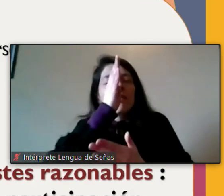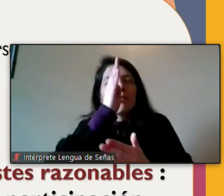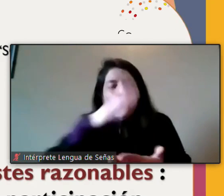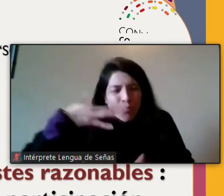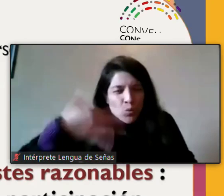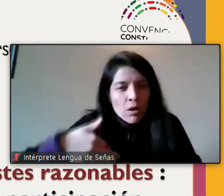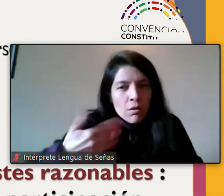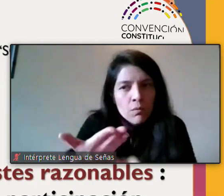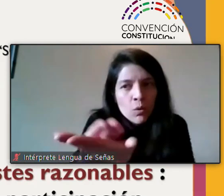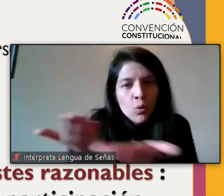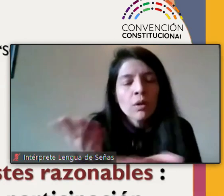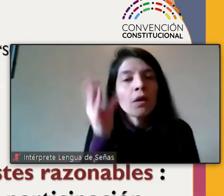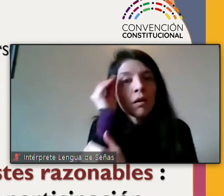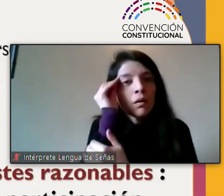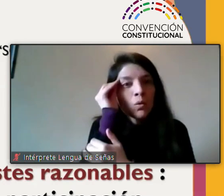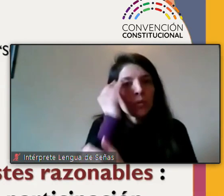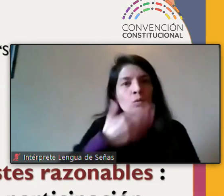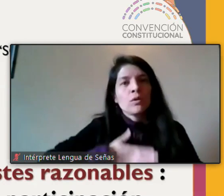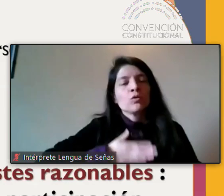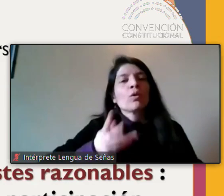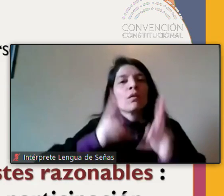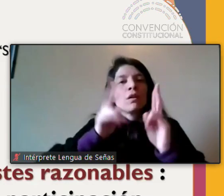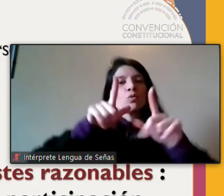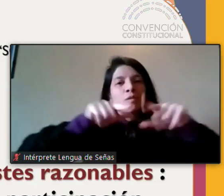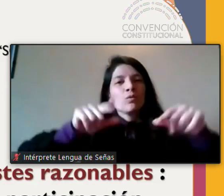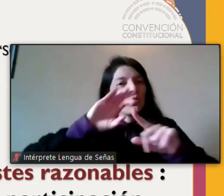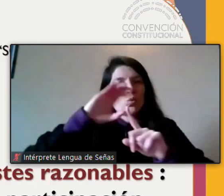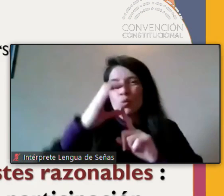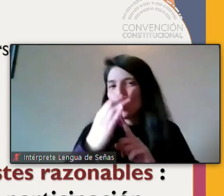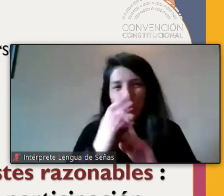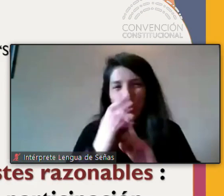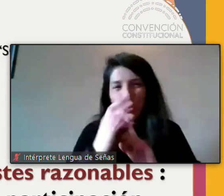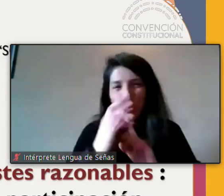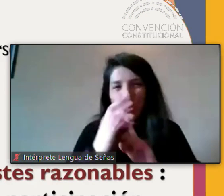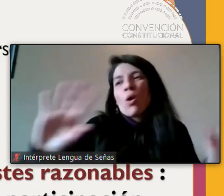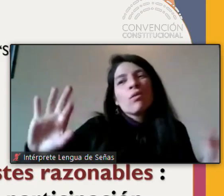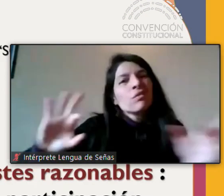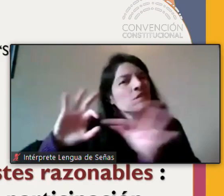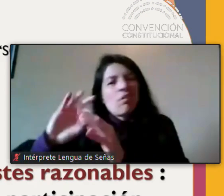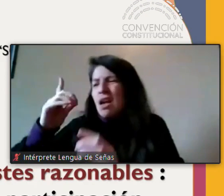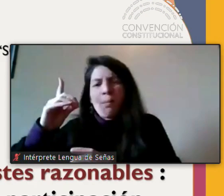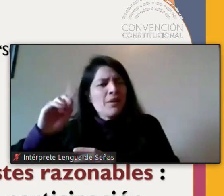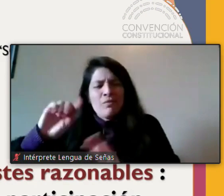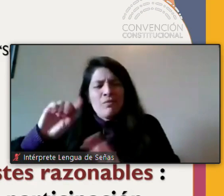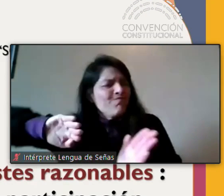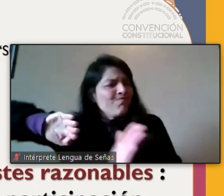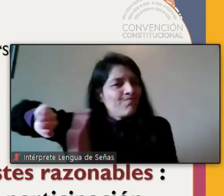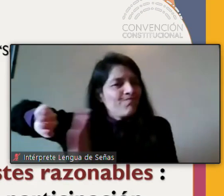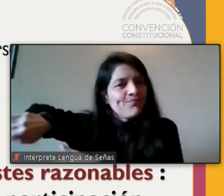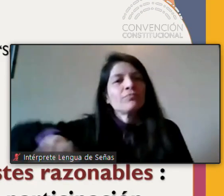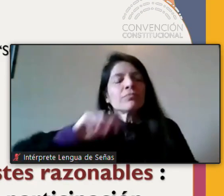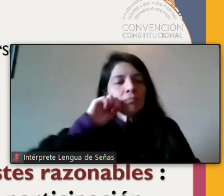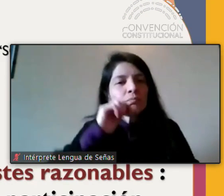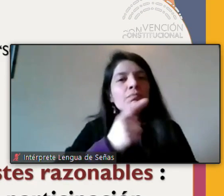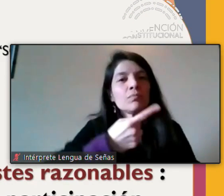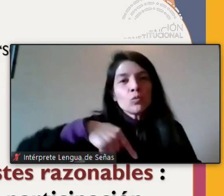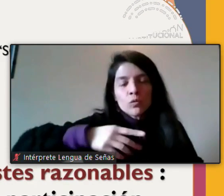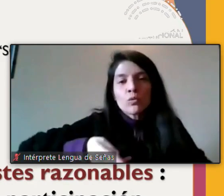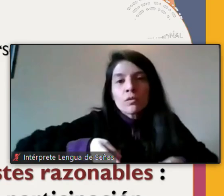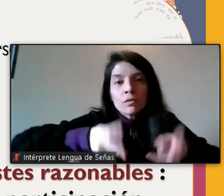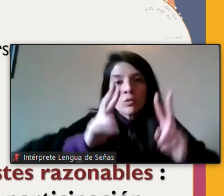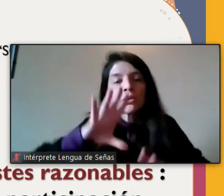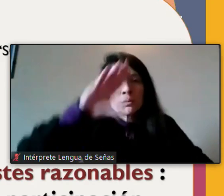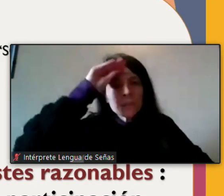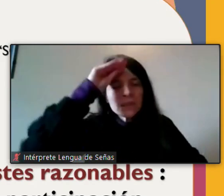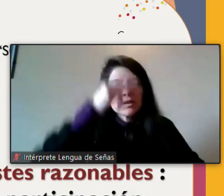recuerdan nuestros derechos lingüísticos y culturales, que no tienen nada que ver con discapacidad, sino que tienen que ver con experiencia de vida, de la